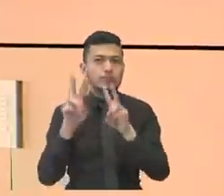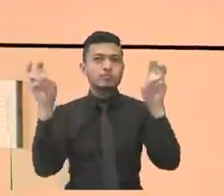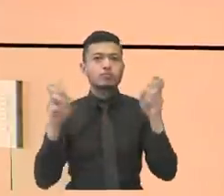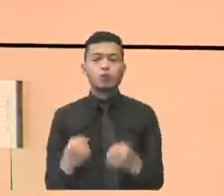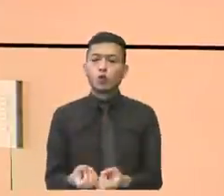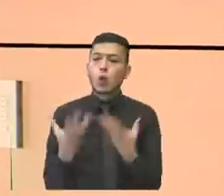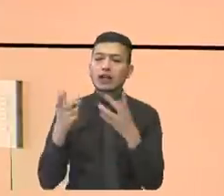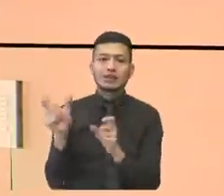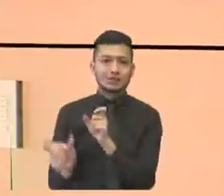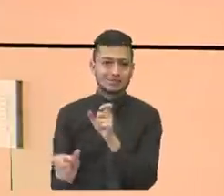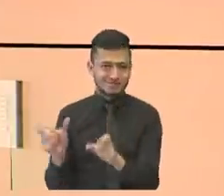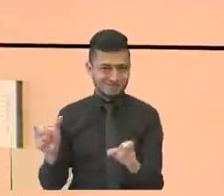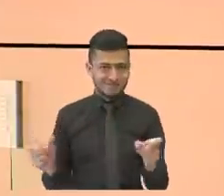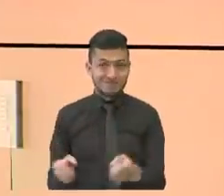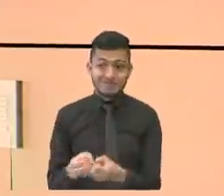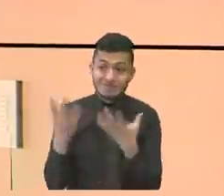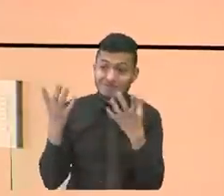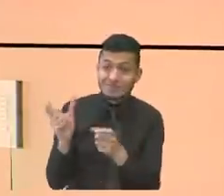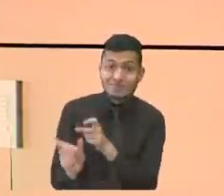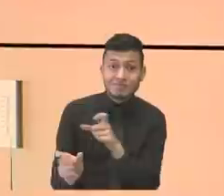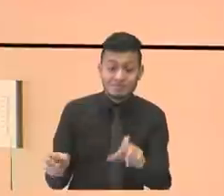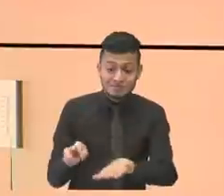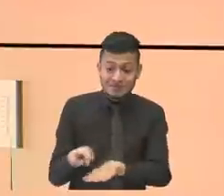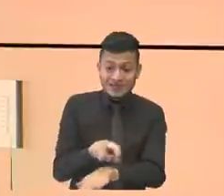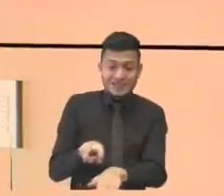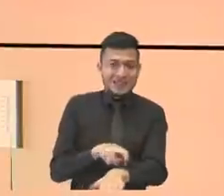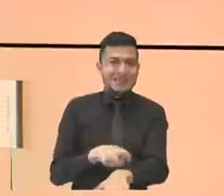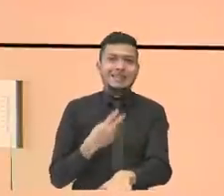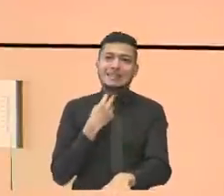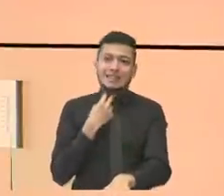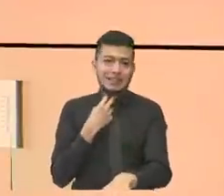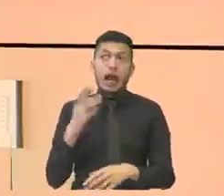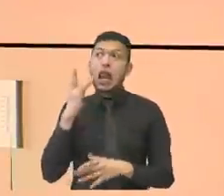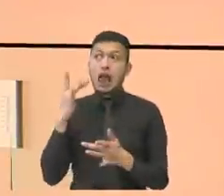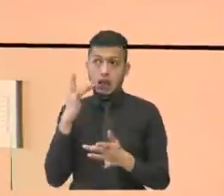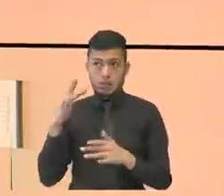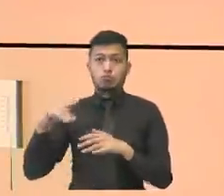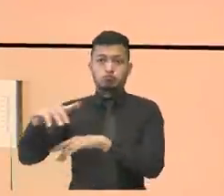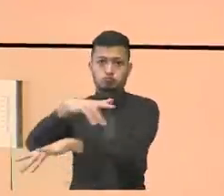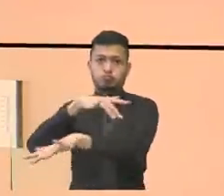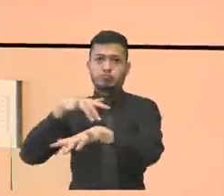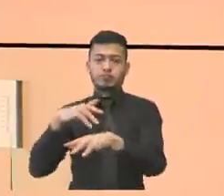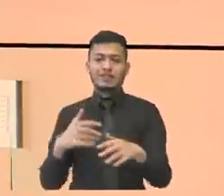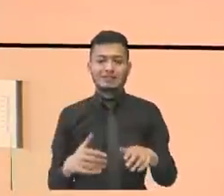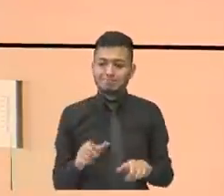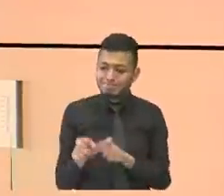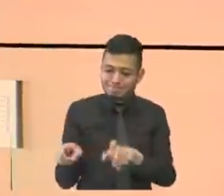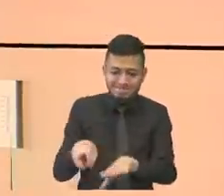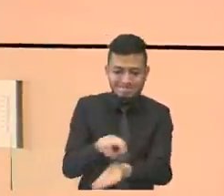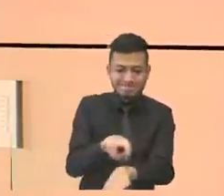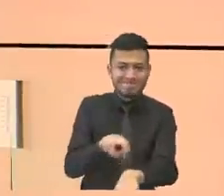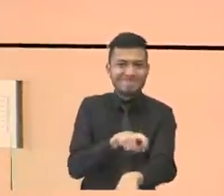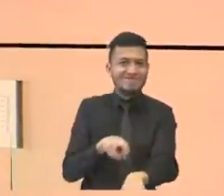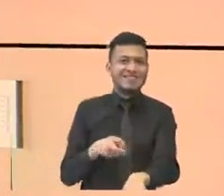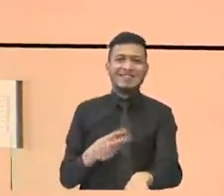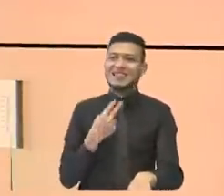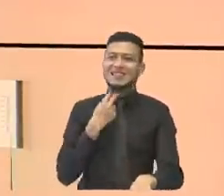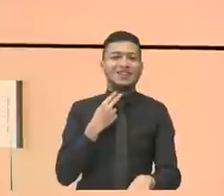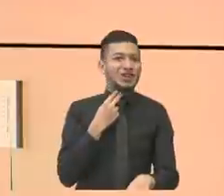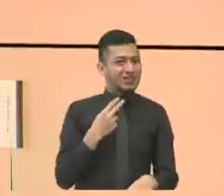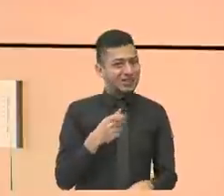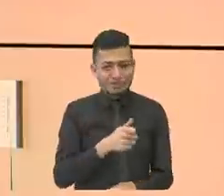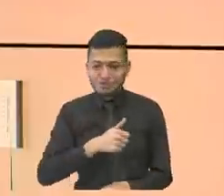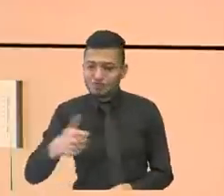viajes, de la energía limpia mejora mucho, pero el número de viajes desmejora completamente el corredor. Entonces, no alcanza a cumplir con el criterio de